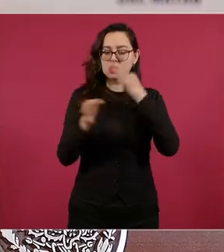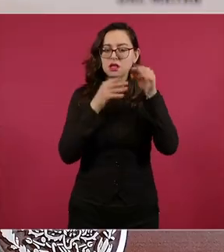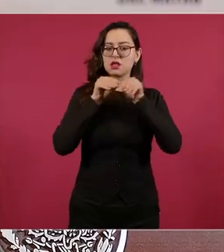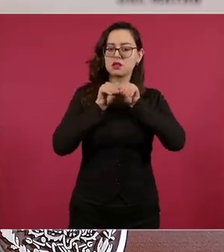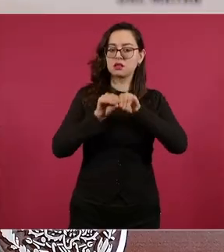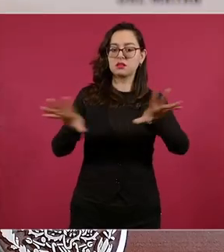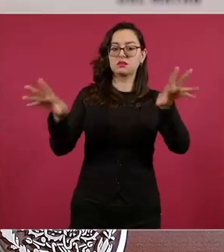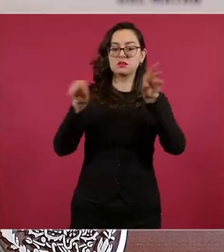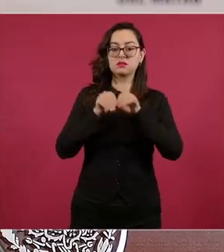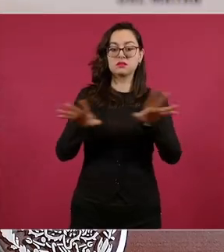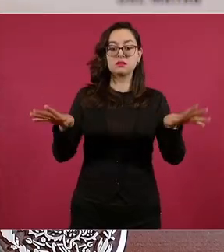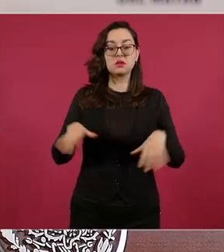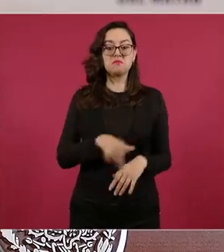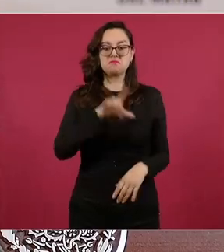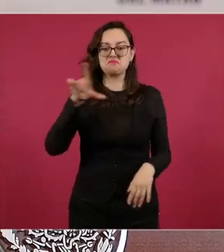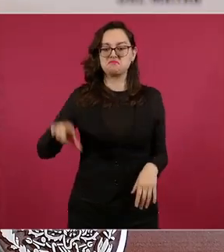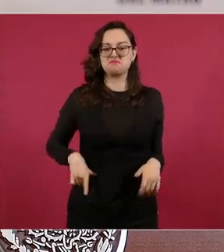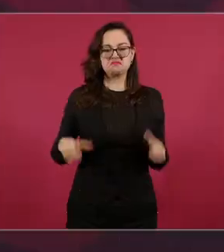autoritarismo